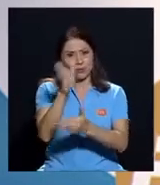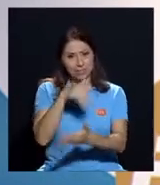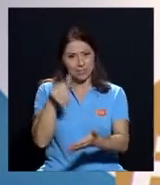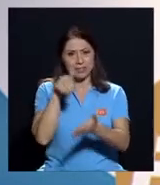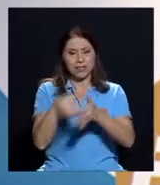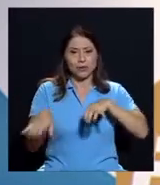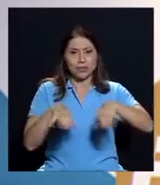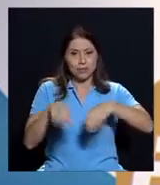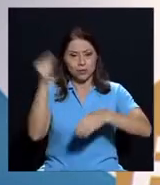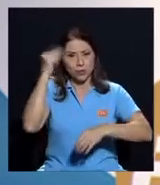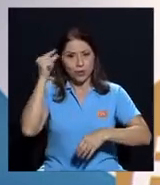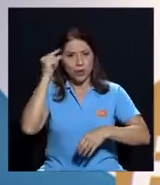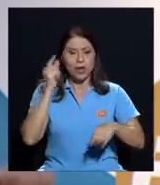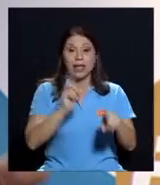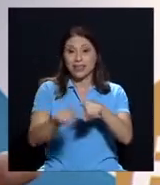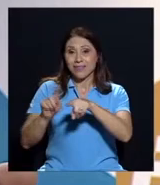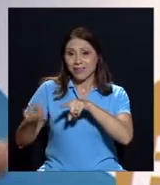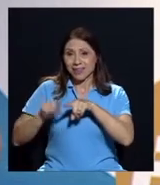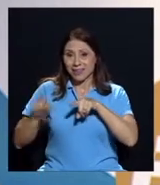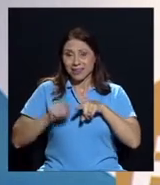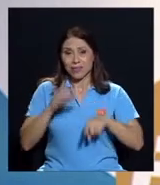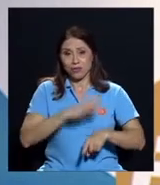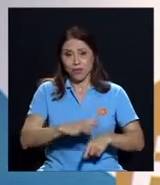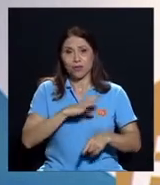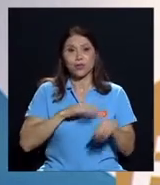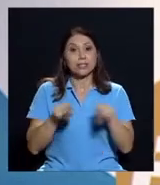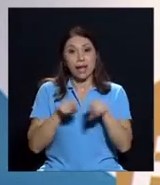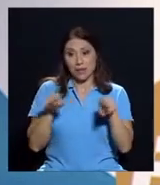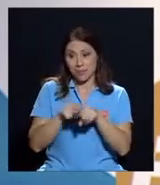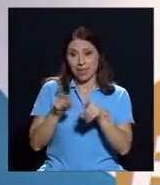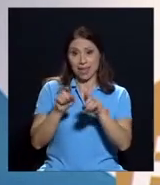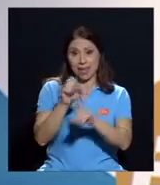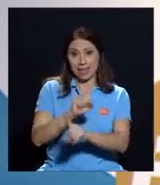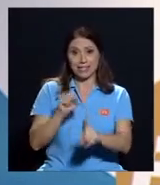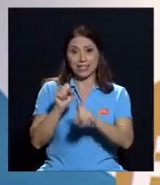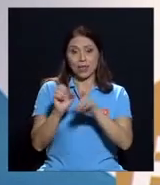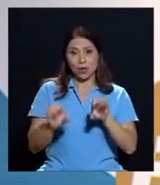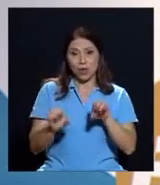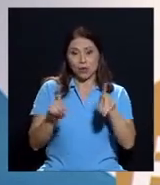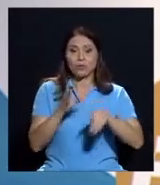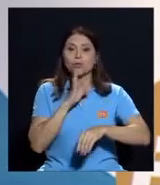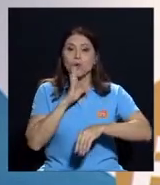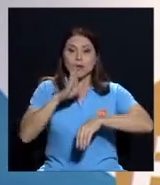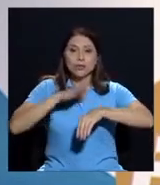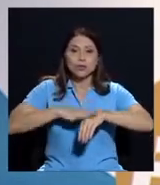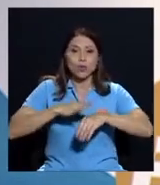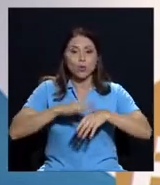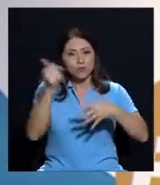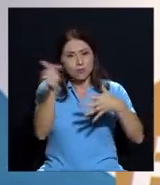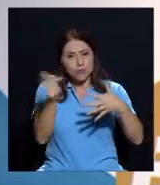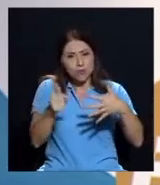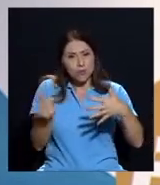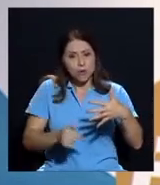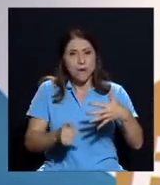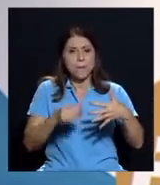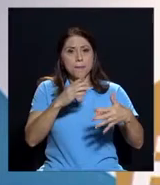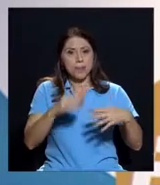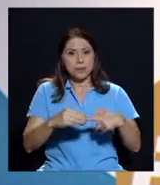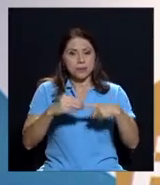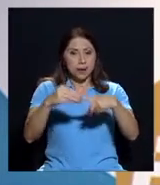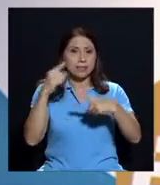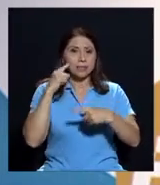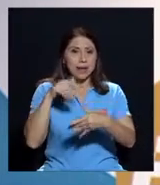son varios los factores es incluso también el estado de la educación el que señala los factores principales para que los muchachos y las muchachas no